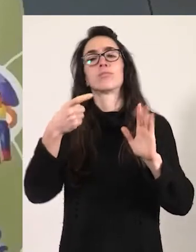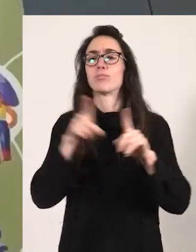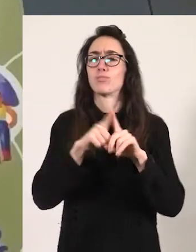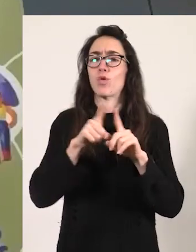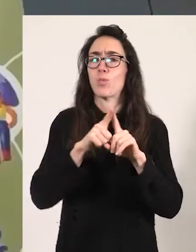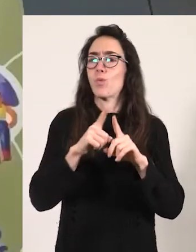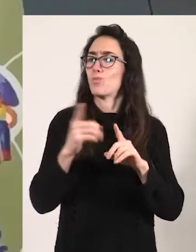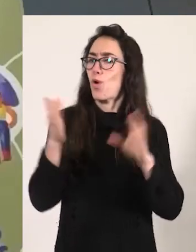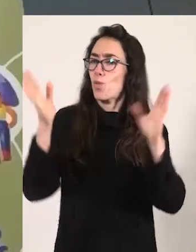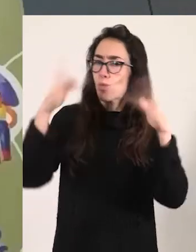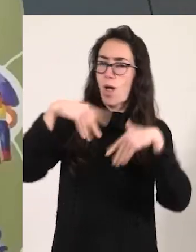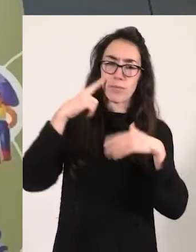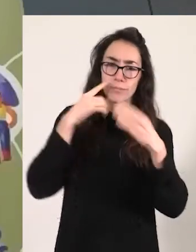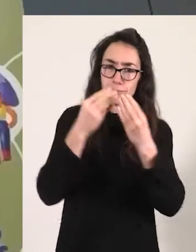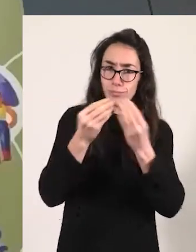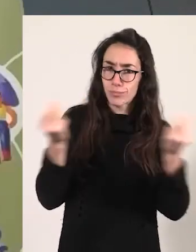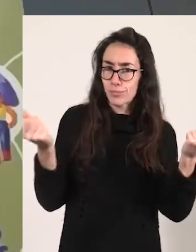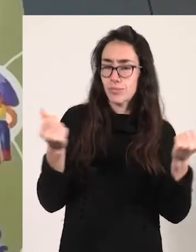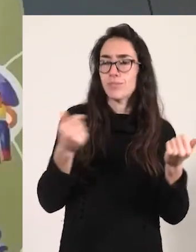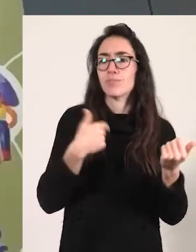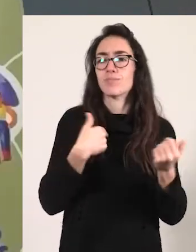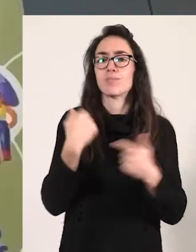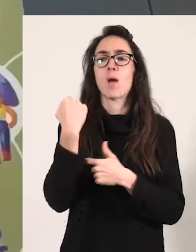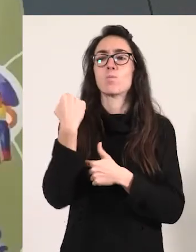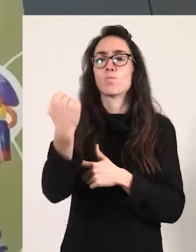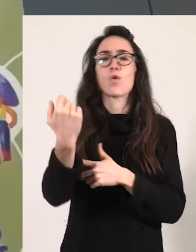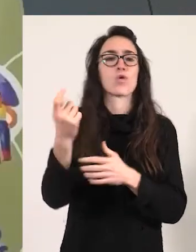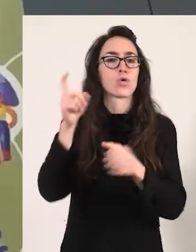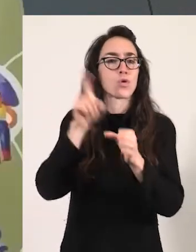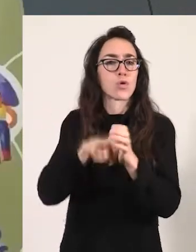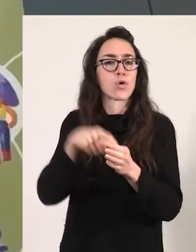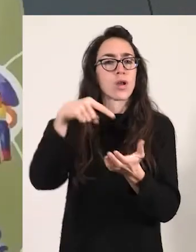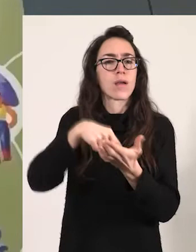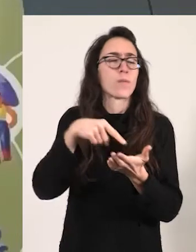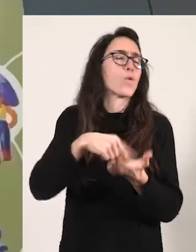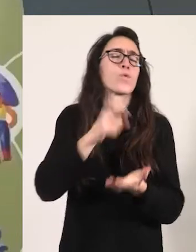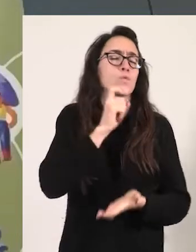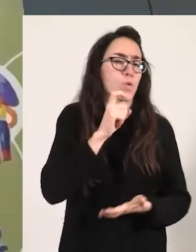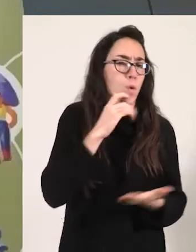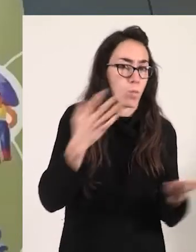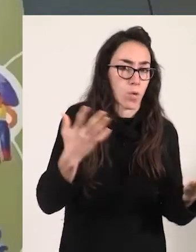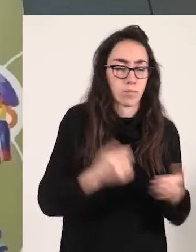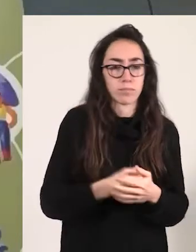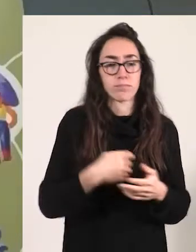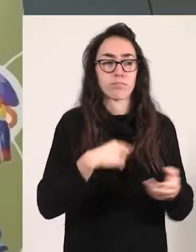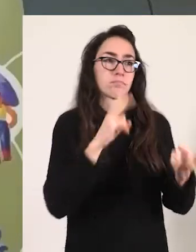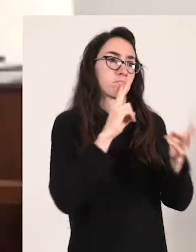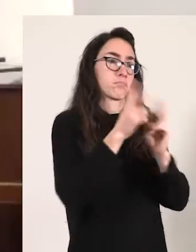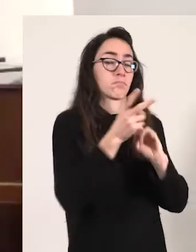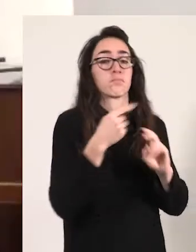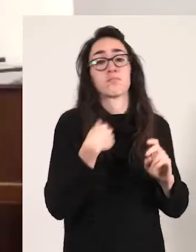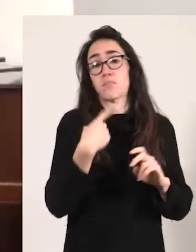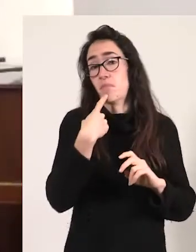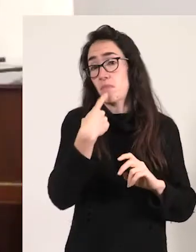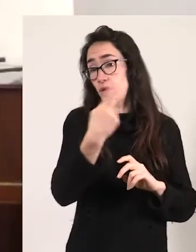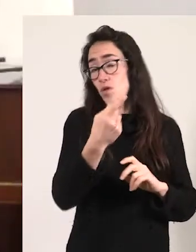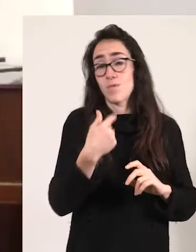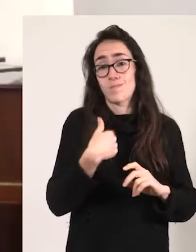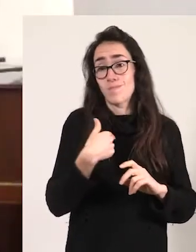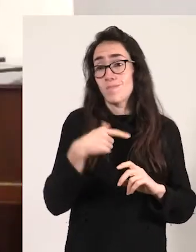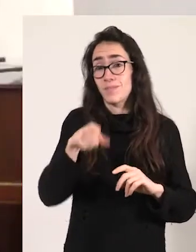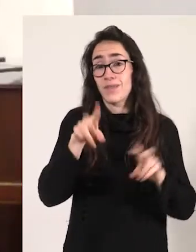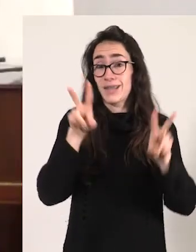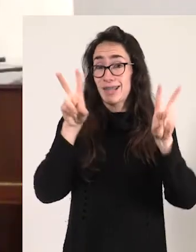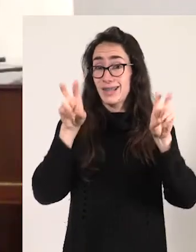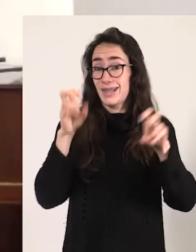dominante y cada colectivo reivindicamos lo nuestro. ¿Cómo podemos unirnos en reivindicaciones comunes? Plantea Lucía. Bueno, yo creo, o sea,